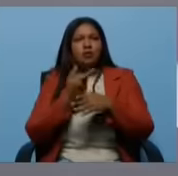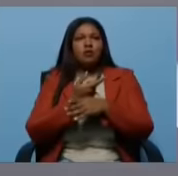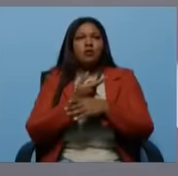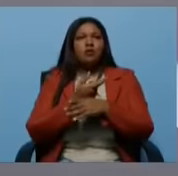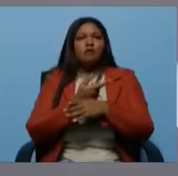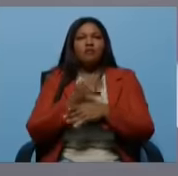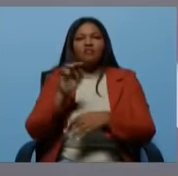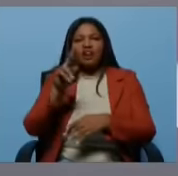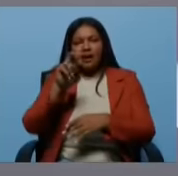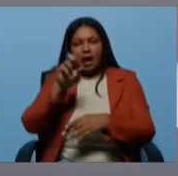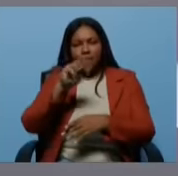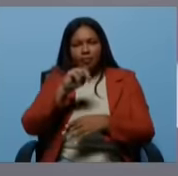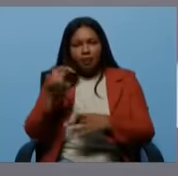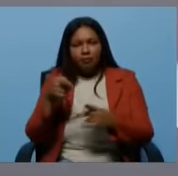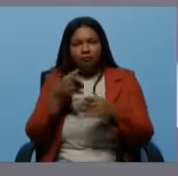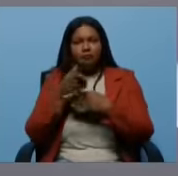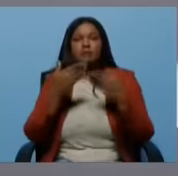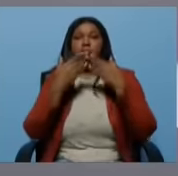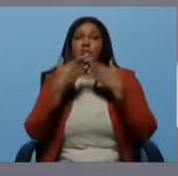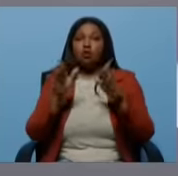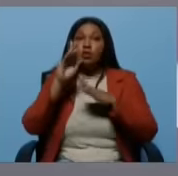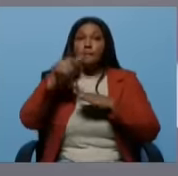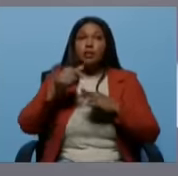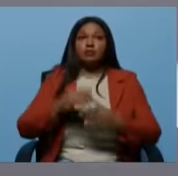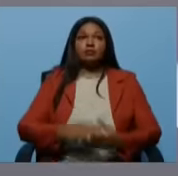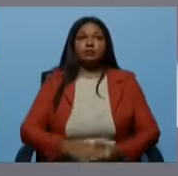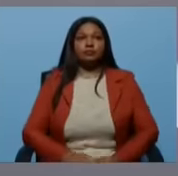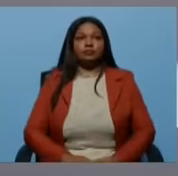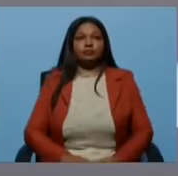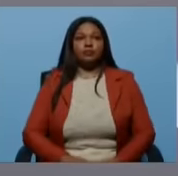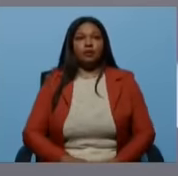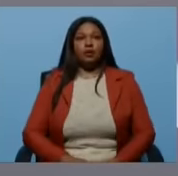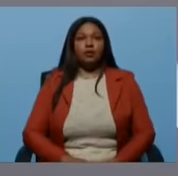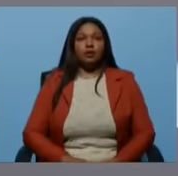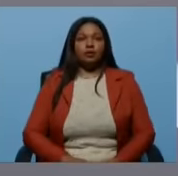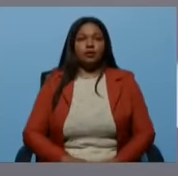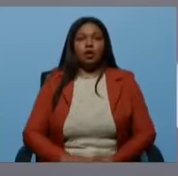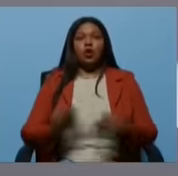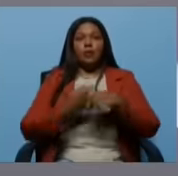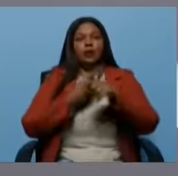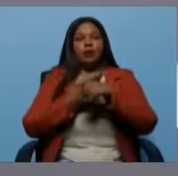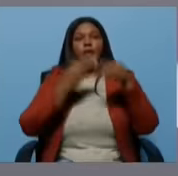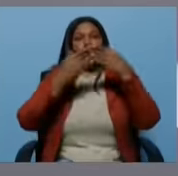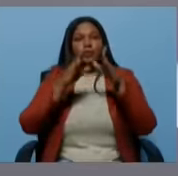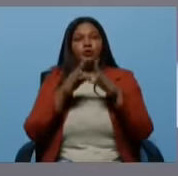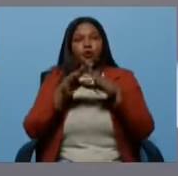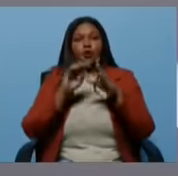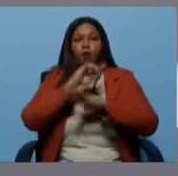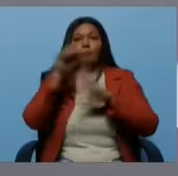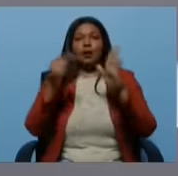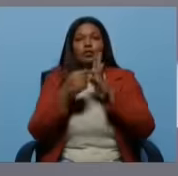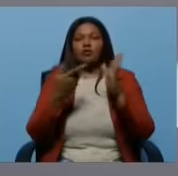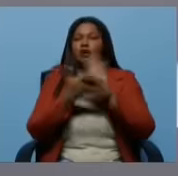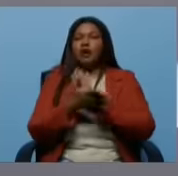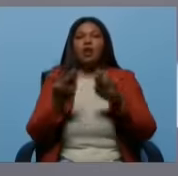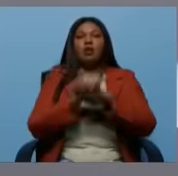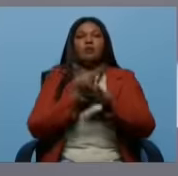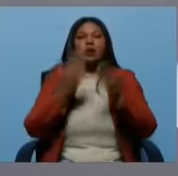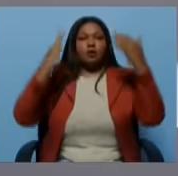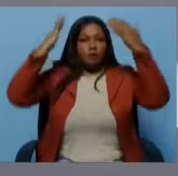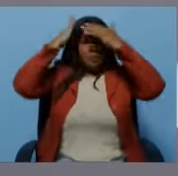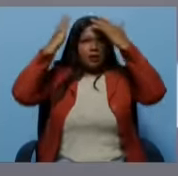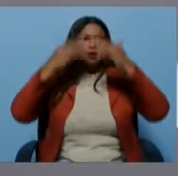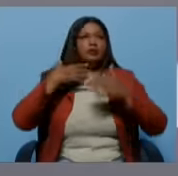Alberto Fernández. ¿Sí? Recuerde que él permitió también, fue el gobierno de Alberto Fernández que lo permitió y lo consumó el gobierno del